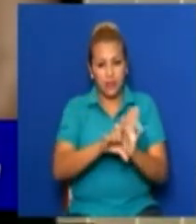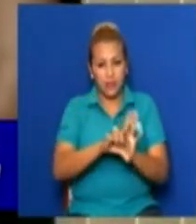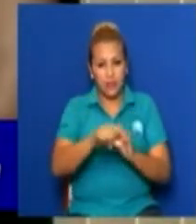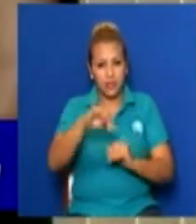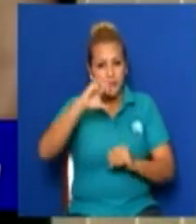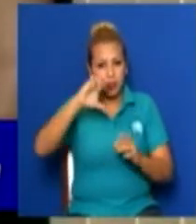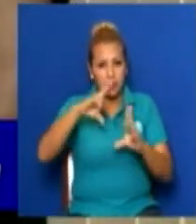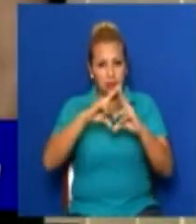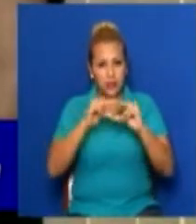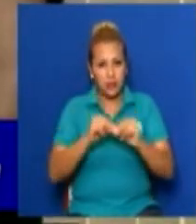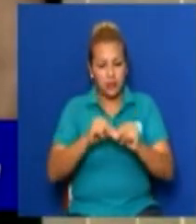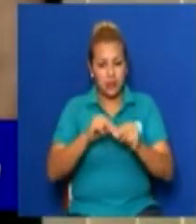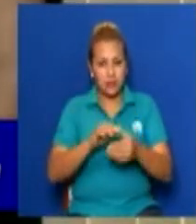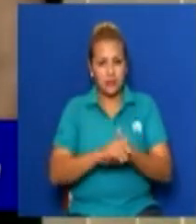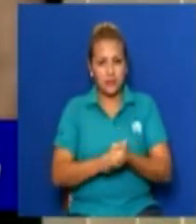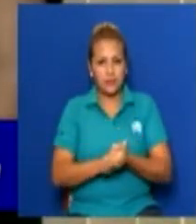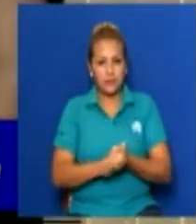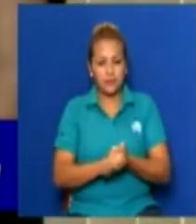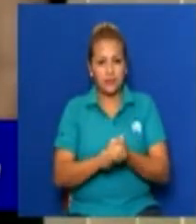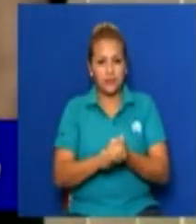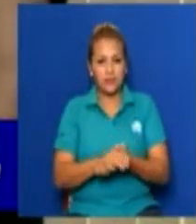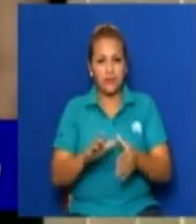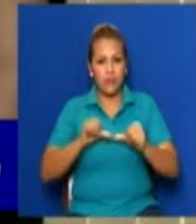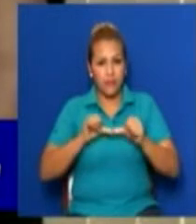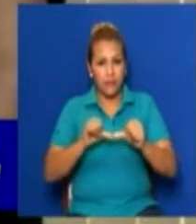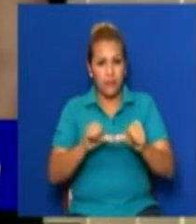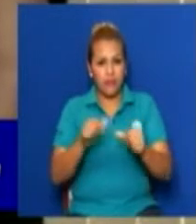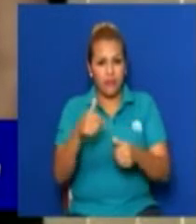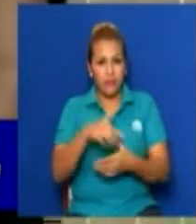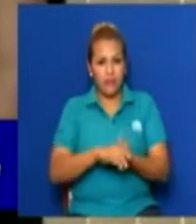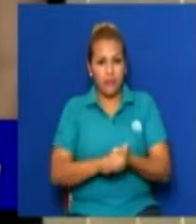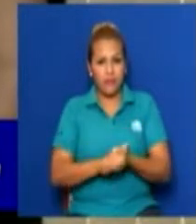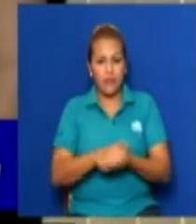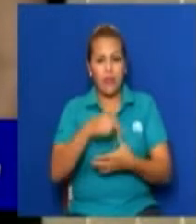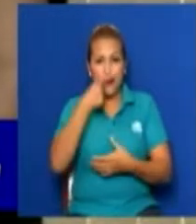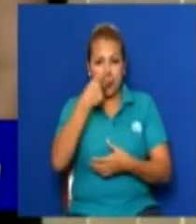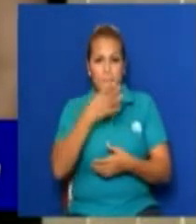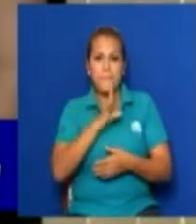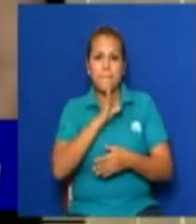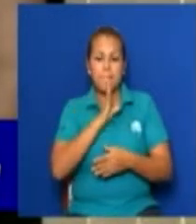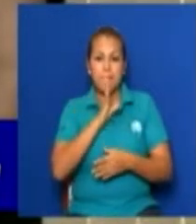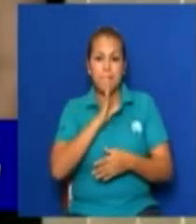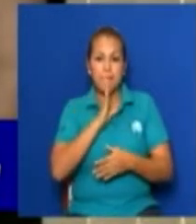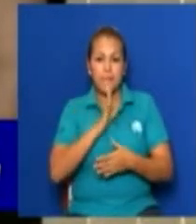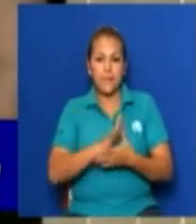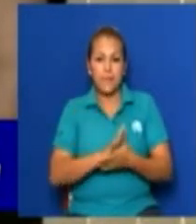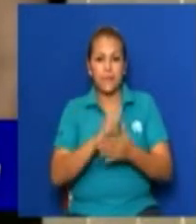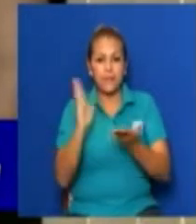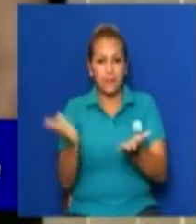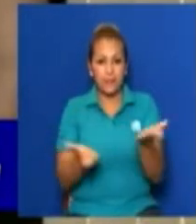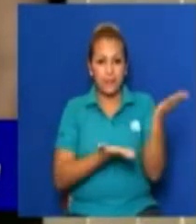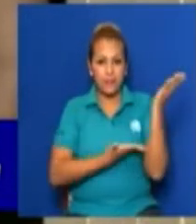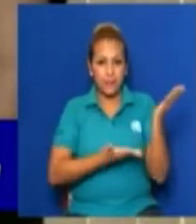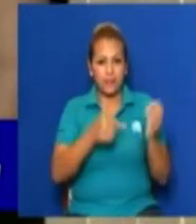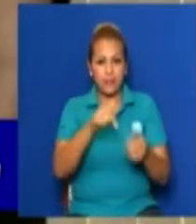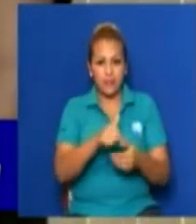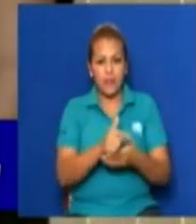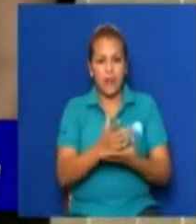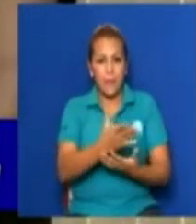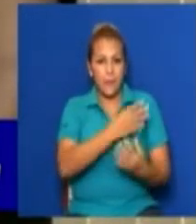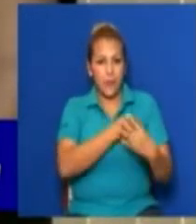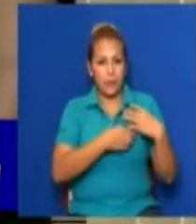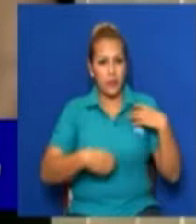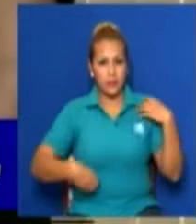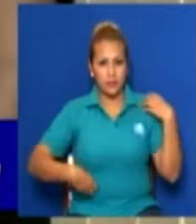Nicaragua. A continuación, escucharemos las palabras introductorias y de bienvenida por parte del presidente